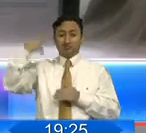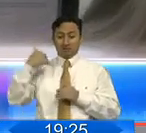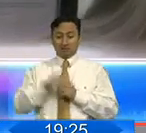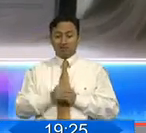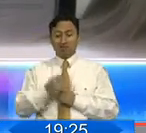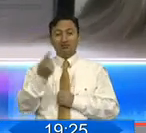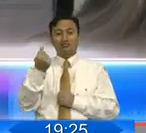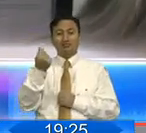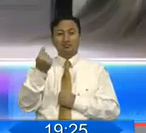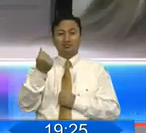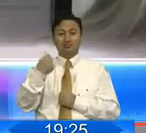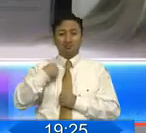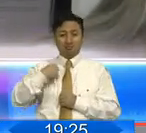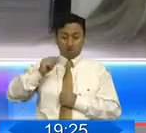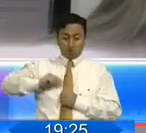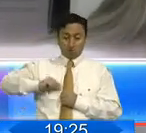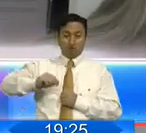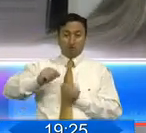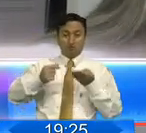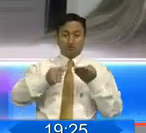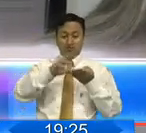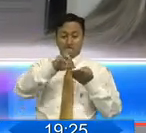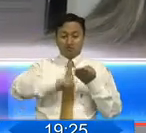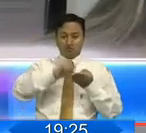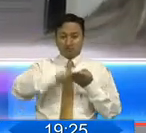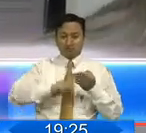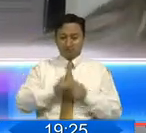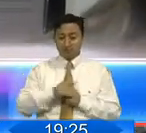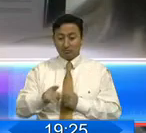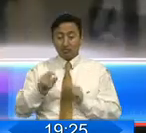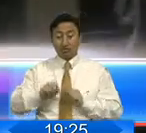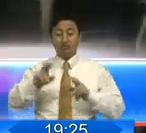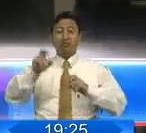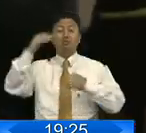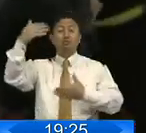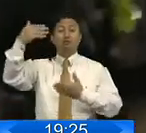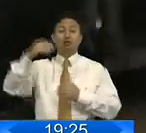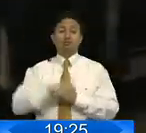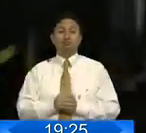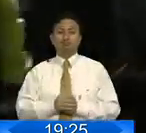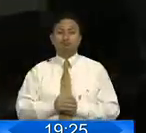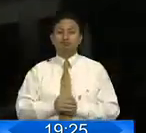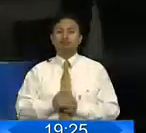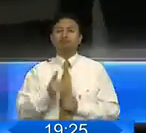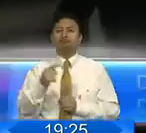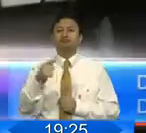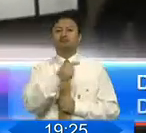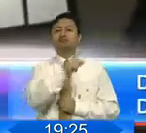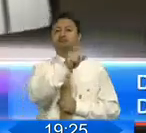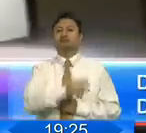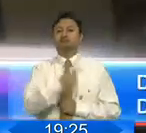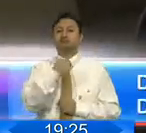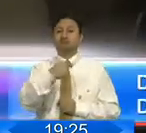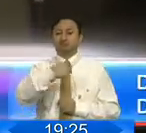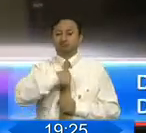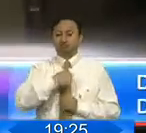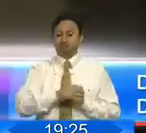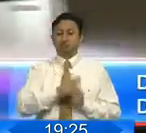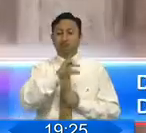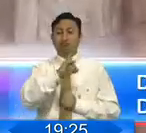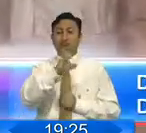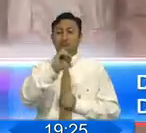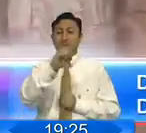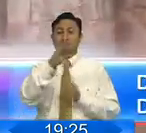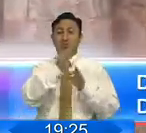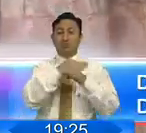cobros que nos hacían por un tema de aparentemente político. La víctima de los supuestos diezmos asegura que ella y alrededor de 70